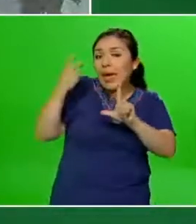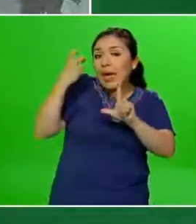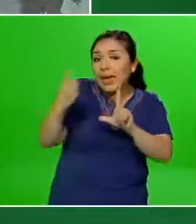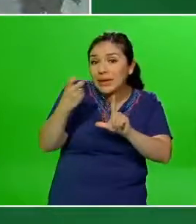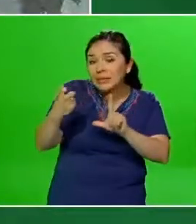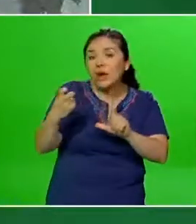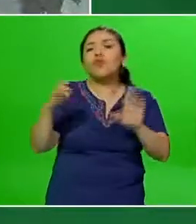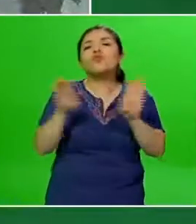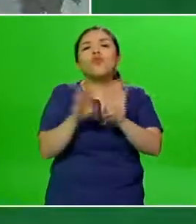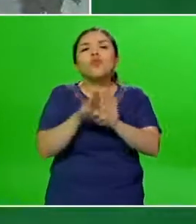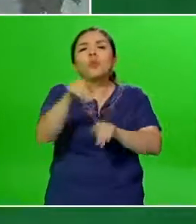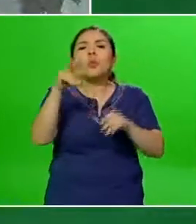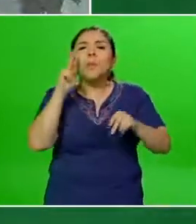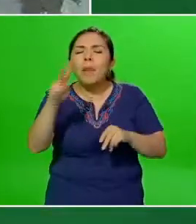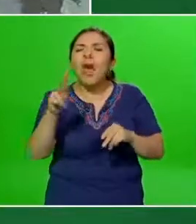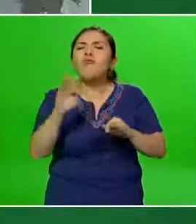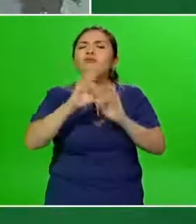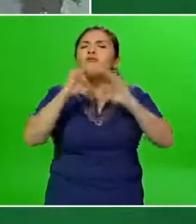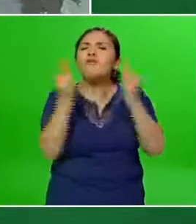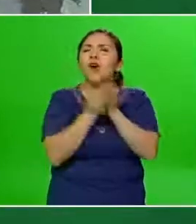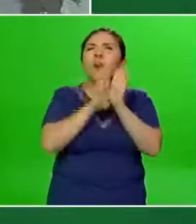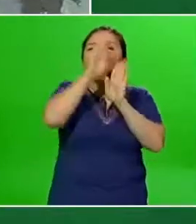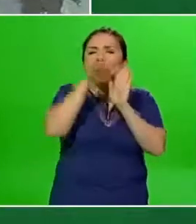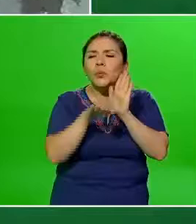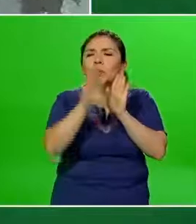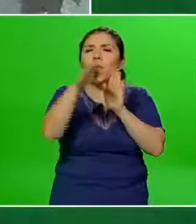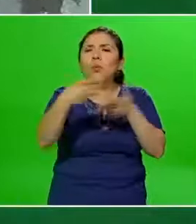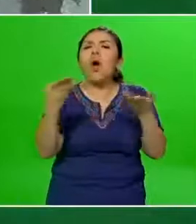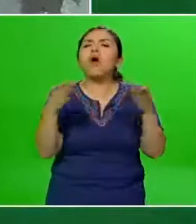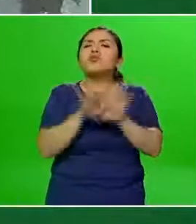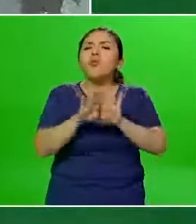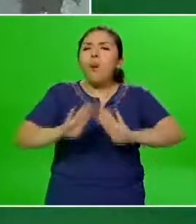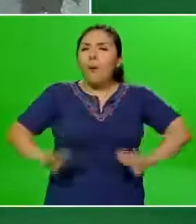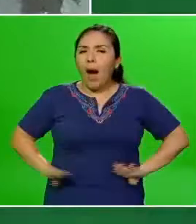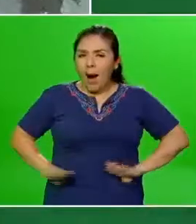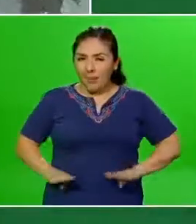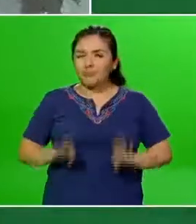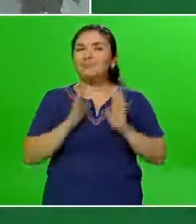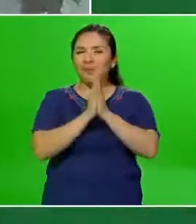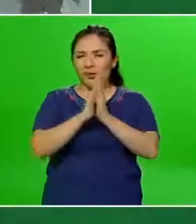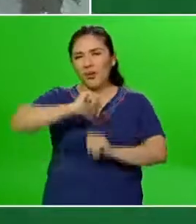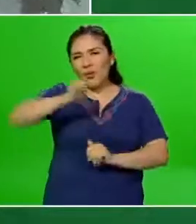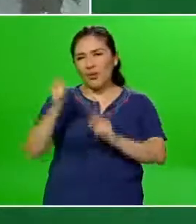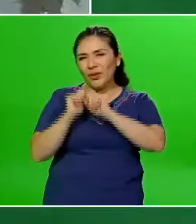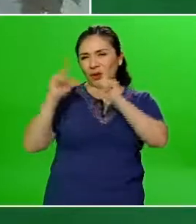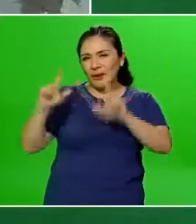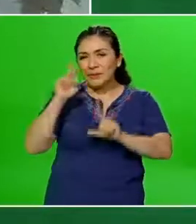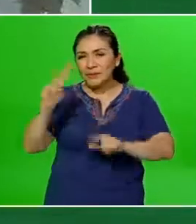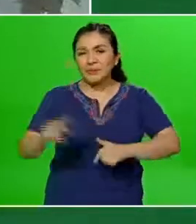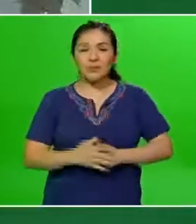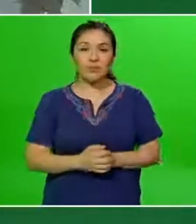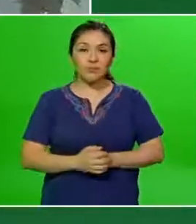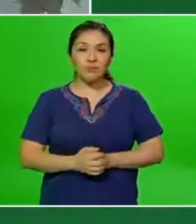presentación en forma gráfica de este mismo comportamiento. Si me dan la siguiente, por favor.